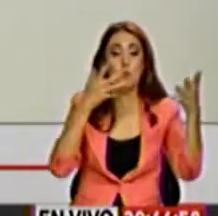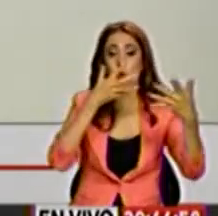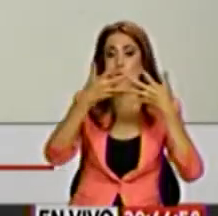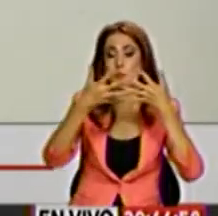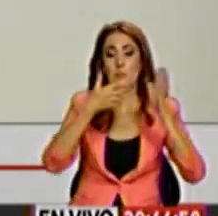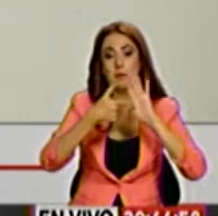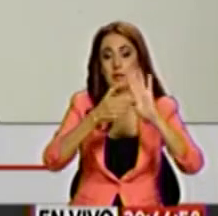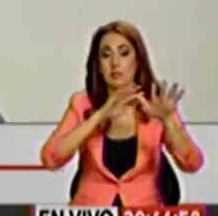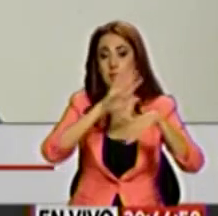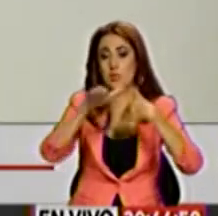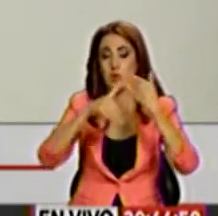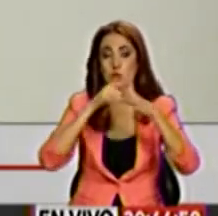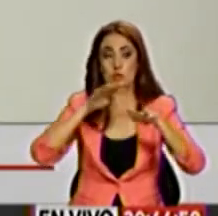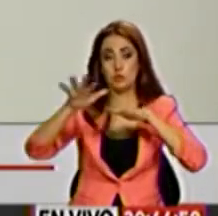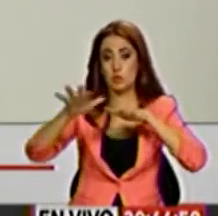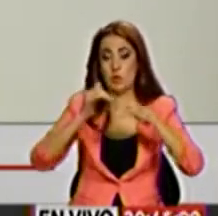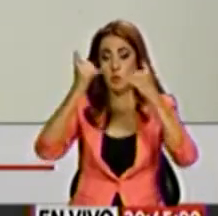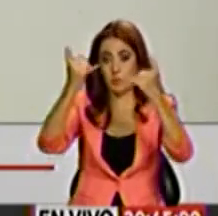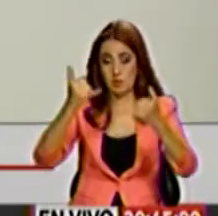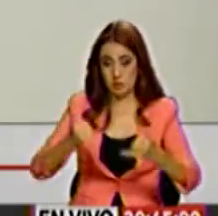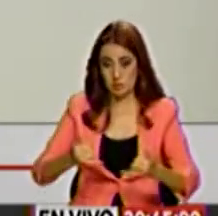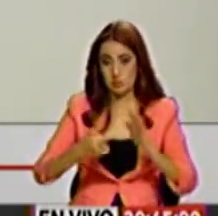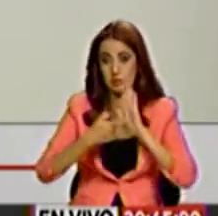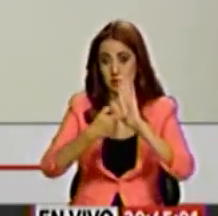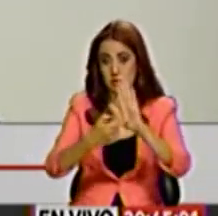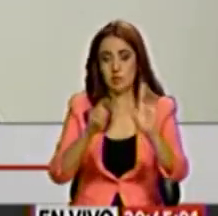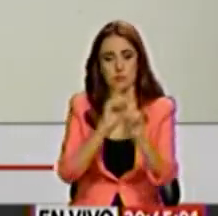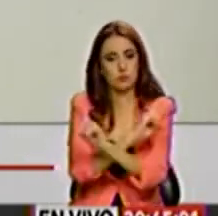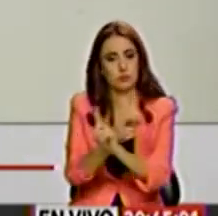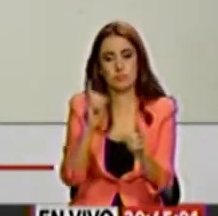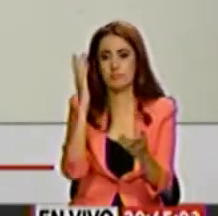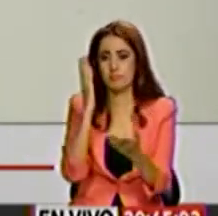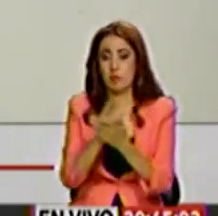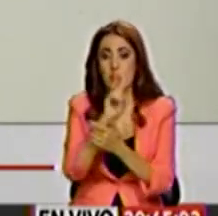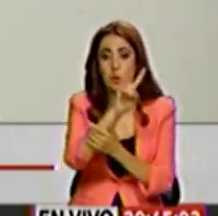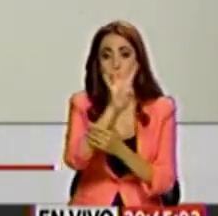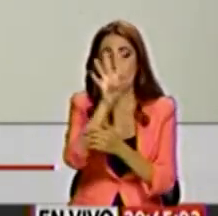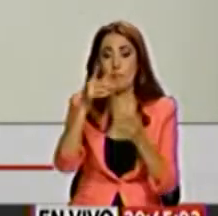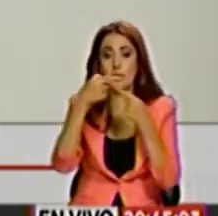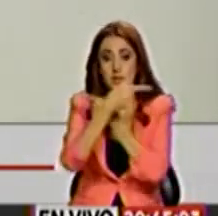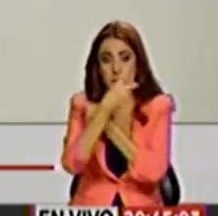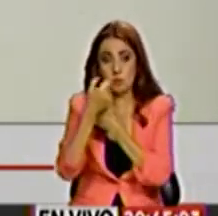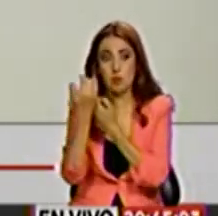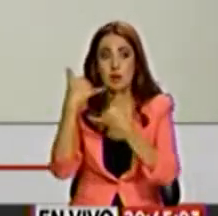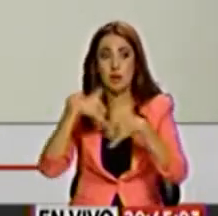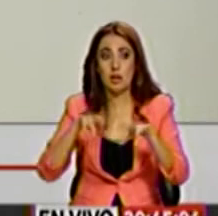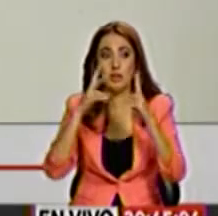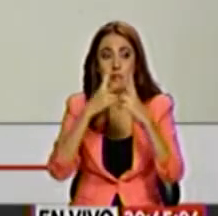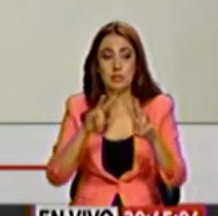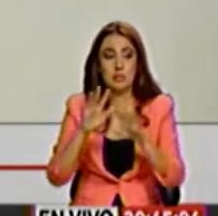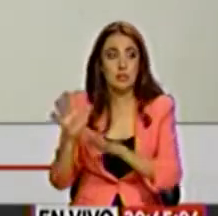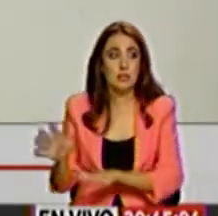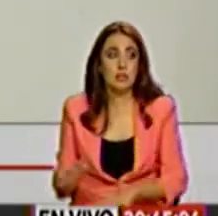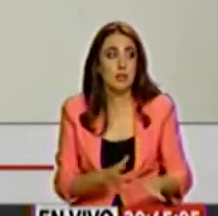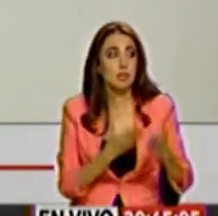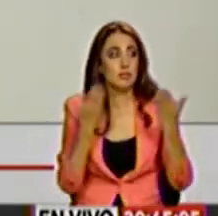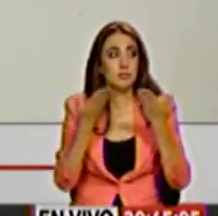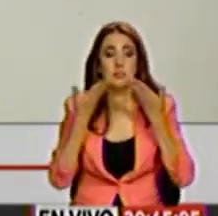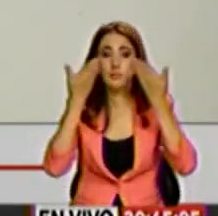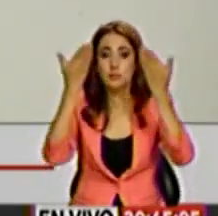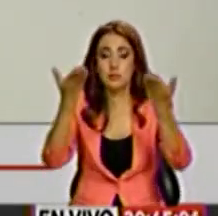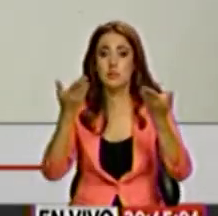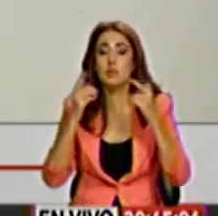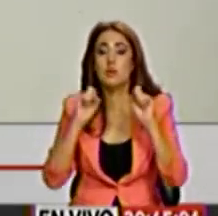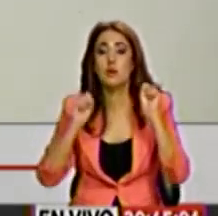todas nuestras acciones, y en este sentido no vamos a permitir que este 24 de marzo también se nos quiera ocultar qué ha hecho un Consejo de